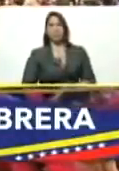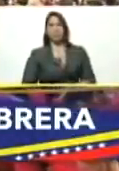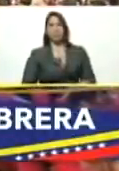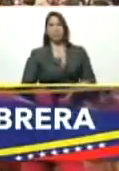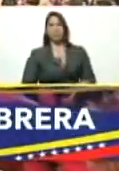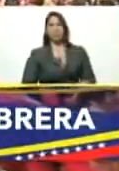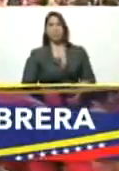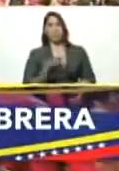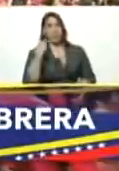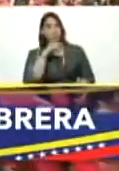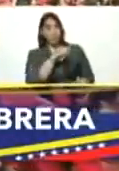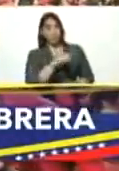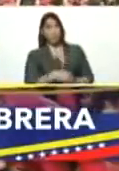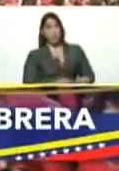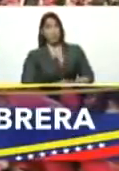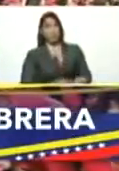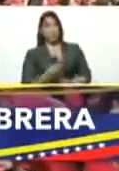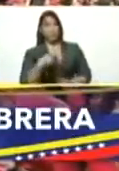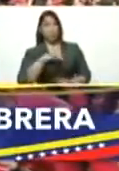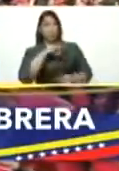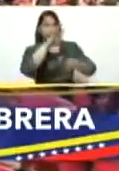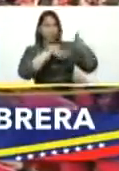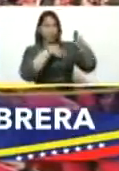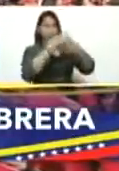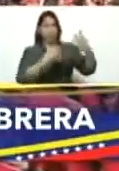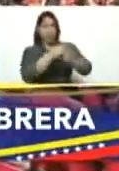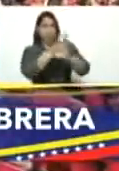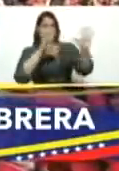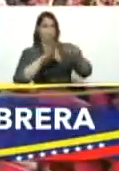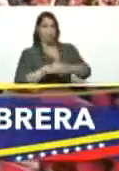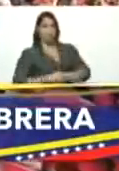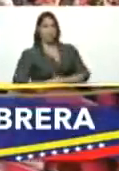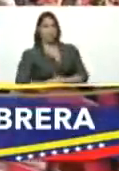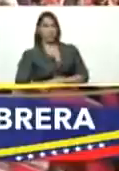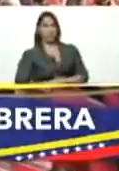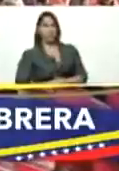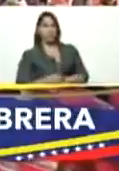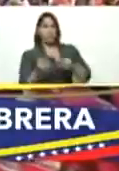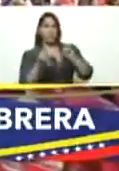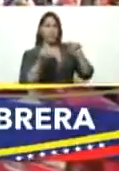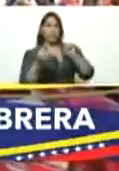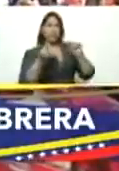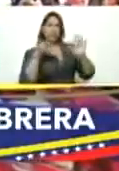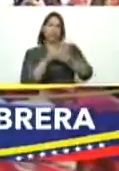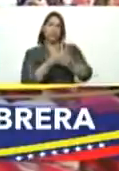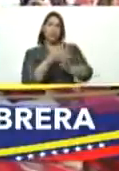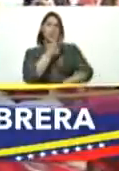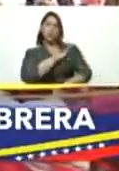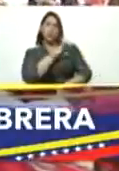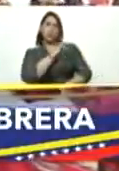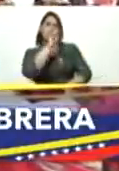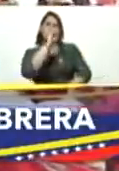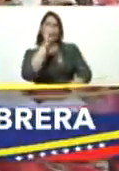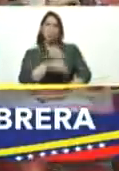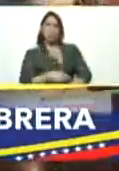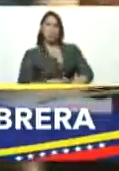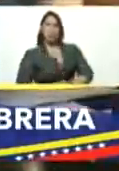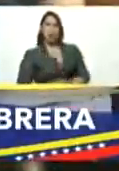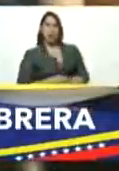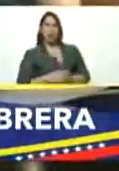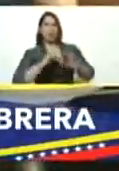por eso nuestra gente es clara el debate sobre el socialismo y toda la materia